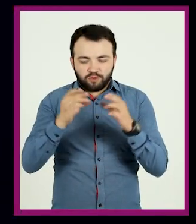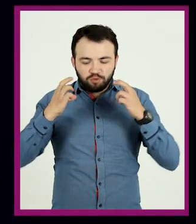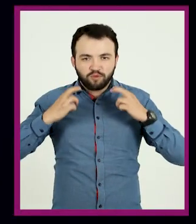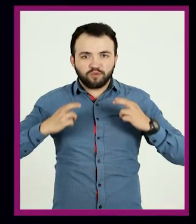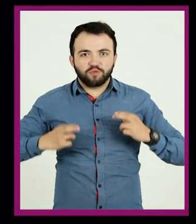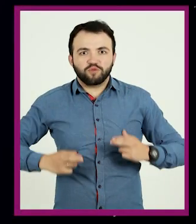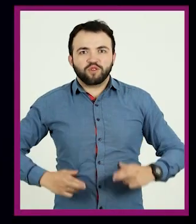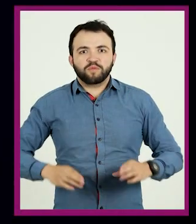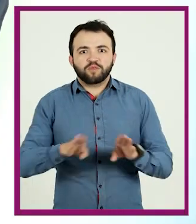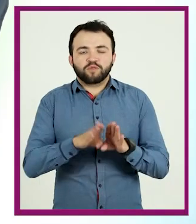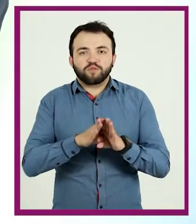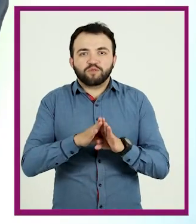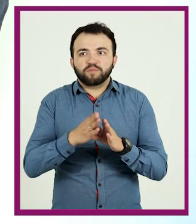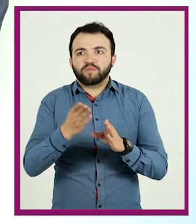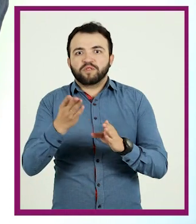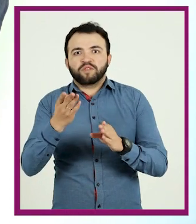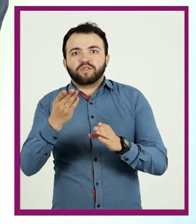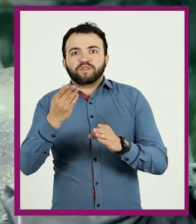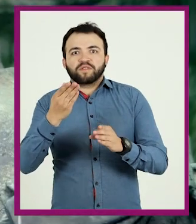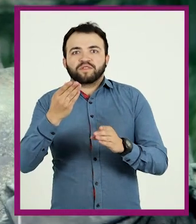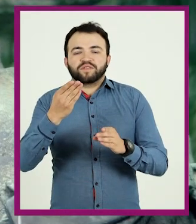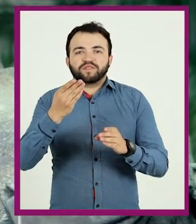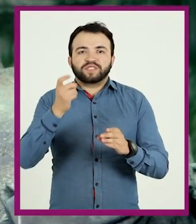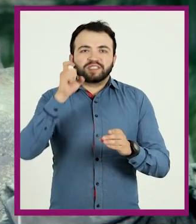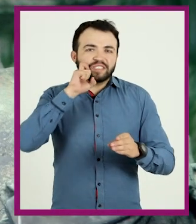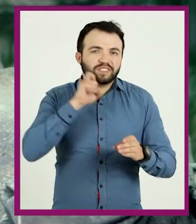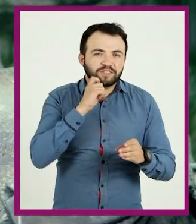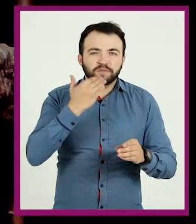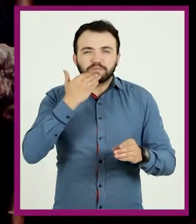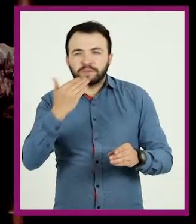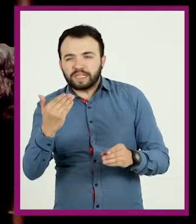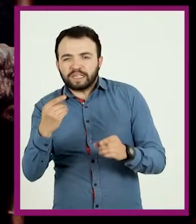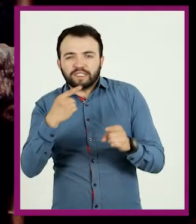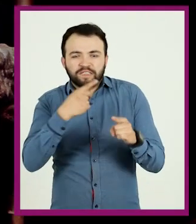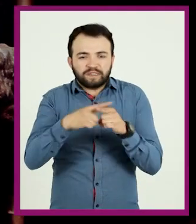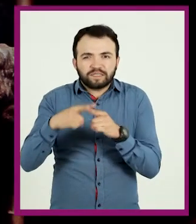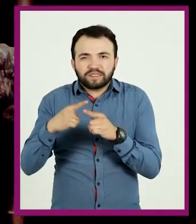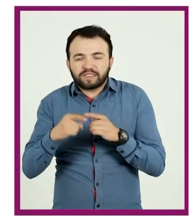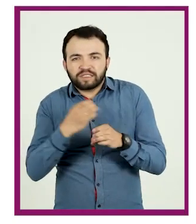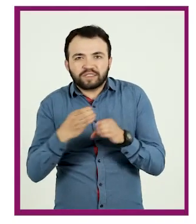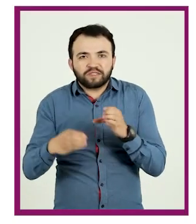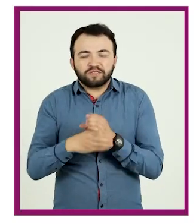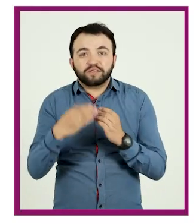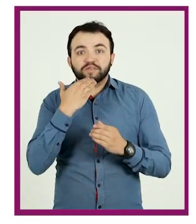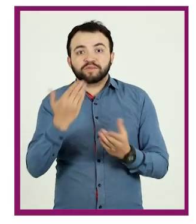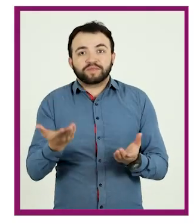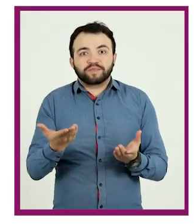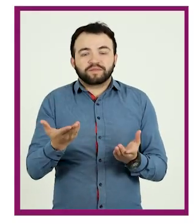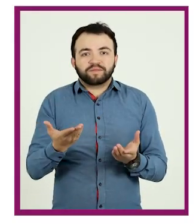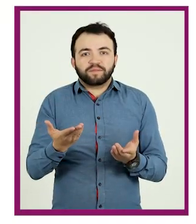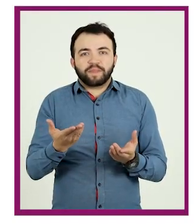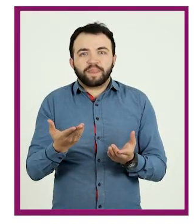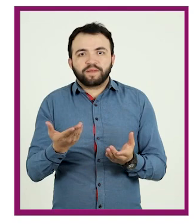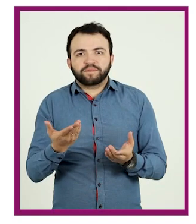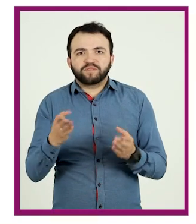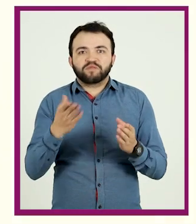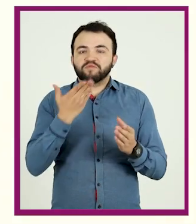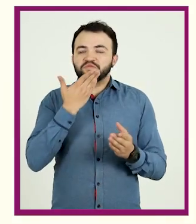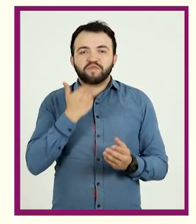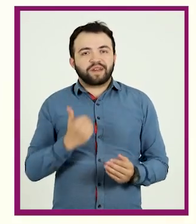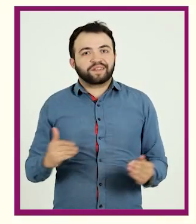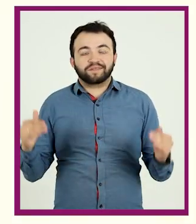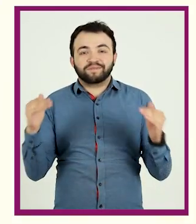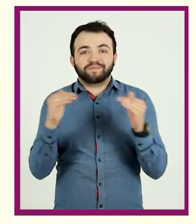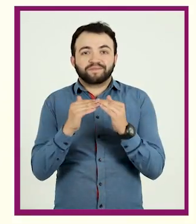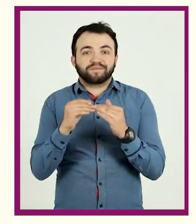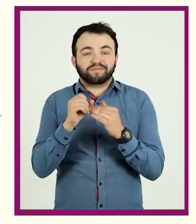que serlo denotaba cualidades ejemplares de una virilidad potenciadora de nuestra humanidad común. La toma